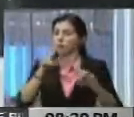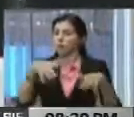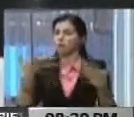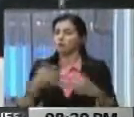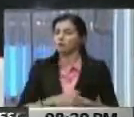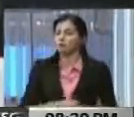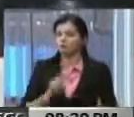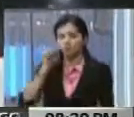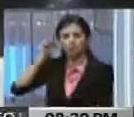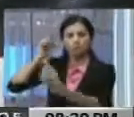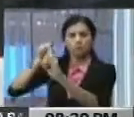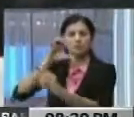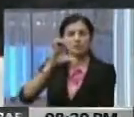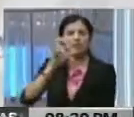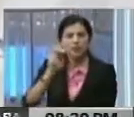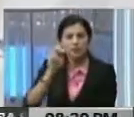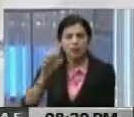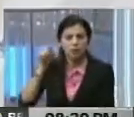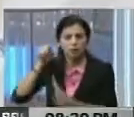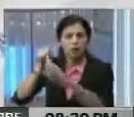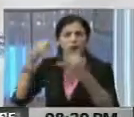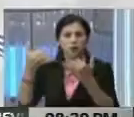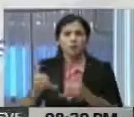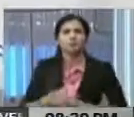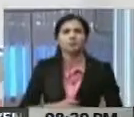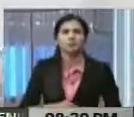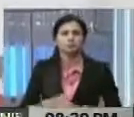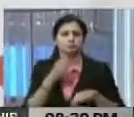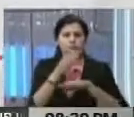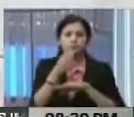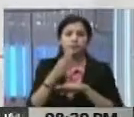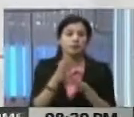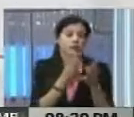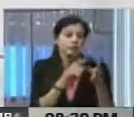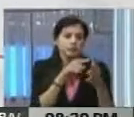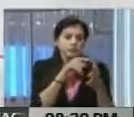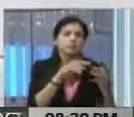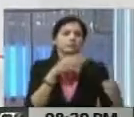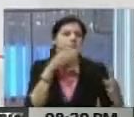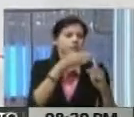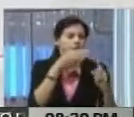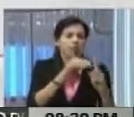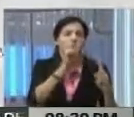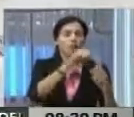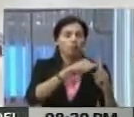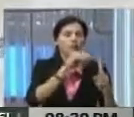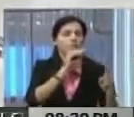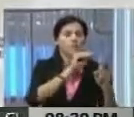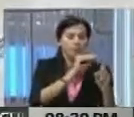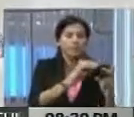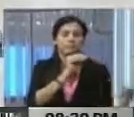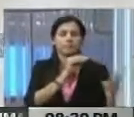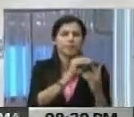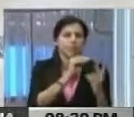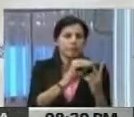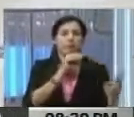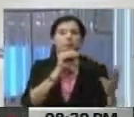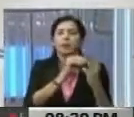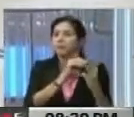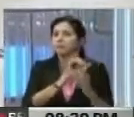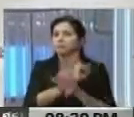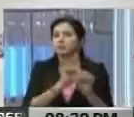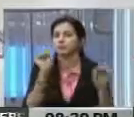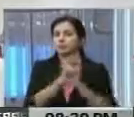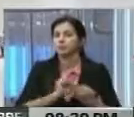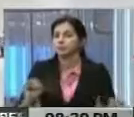poder electoral. Ya recorrimos todos los caminos institucionales que desde la Asamblea Nacional podían darse para beneficiar al